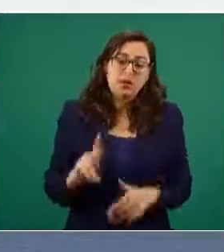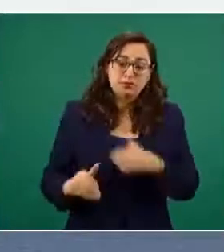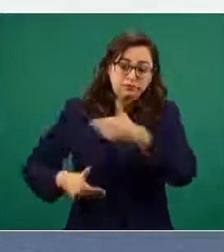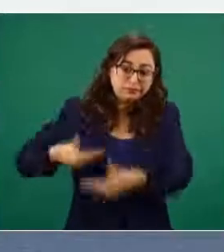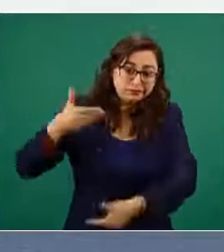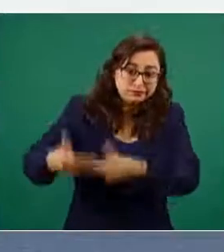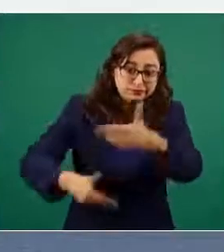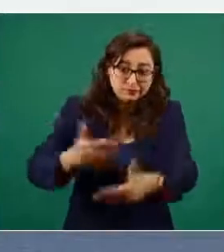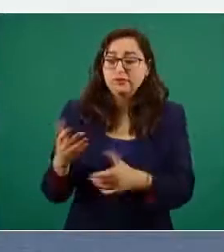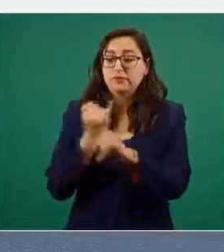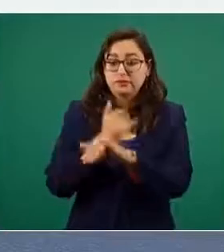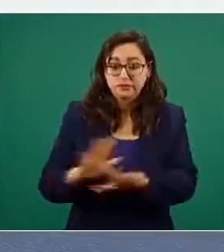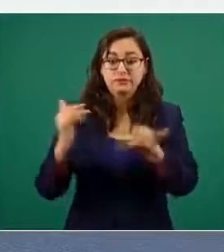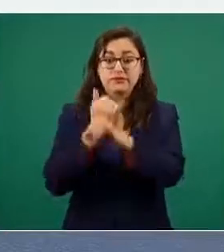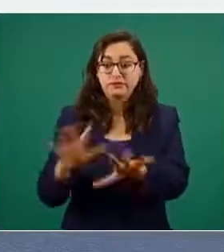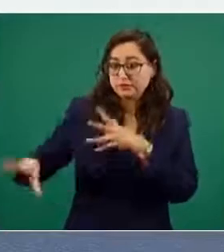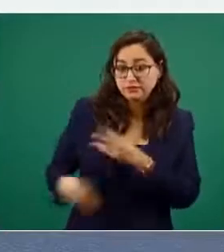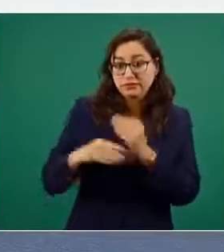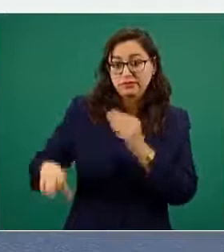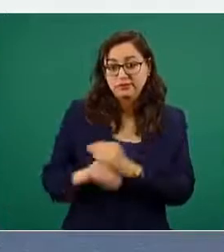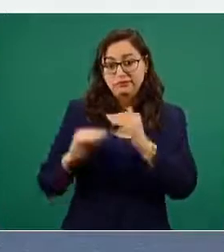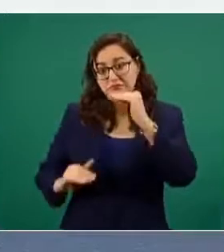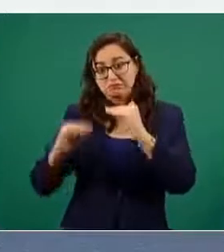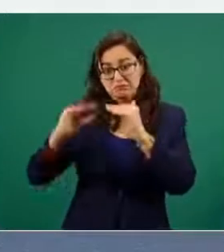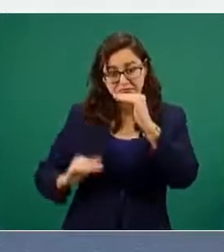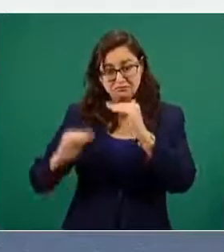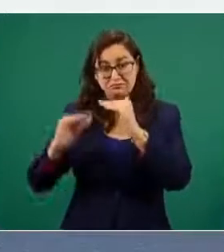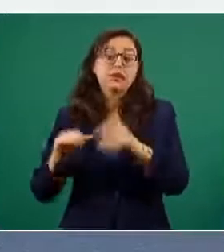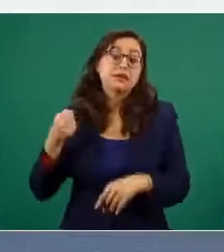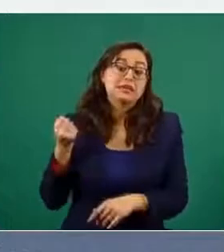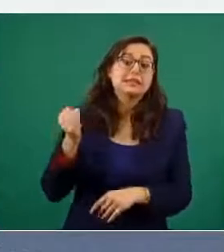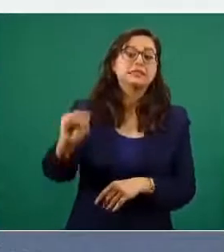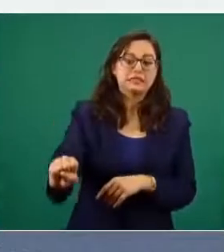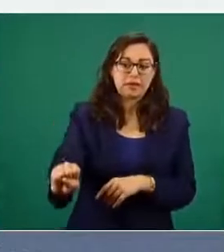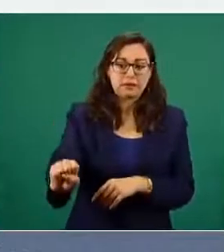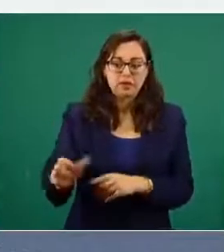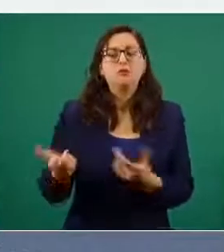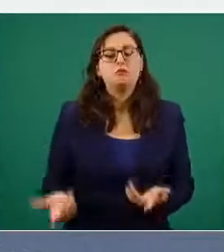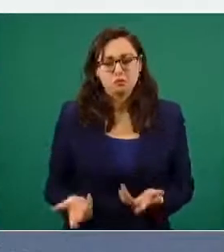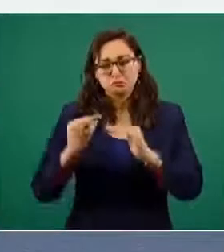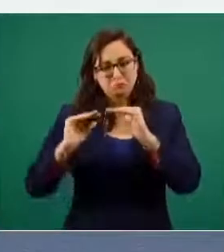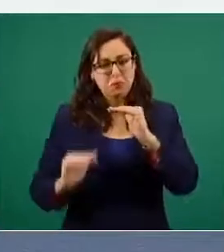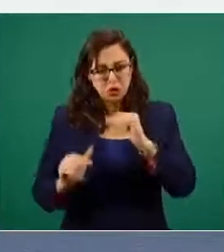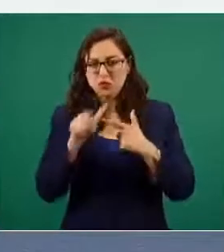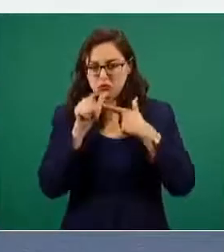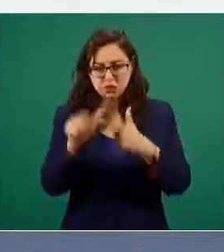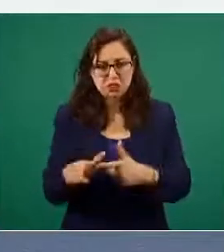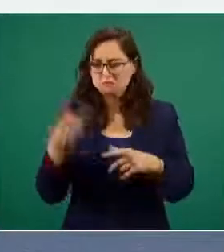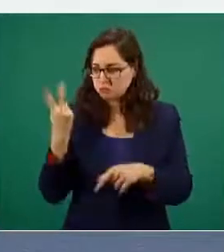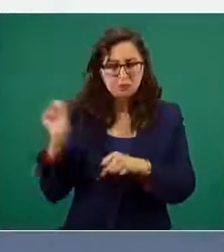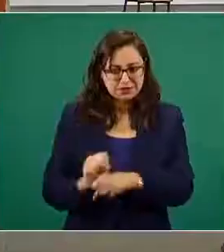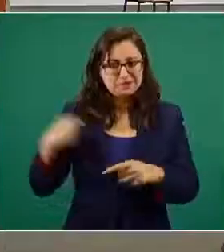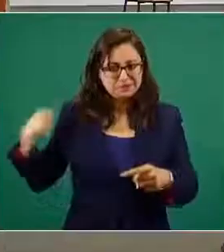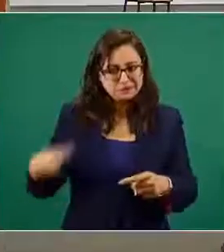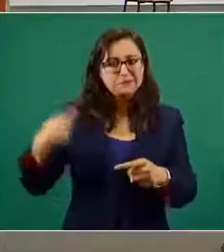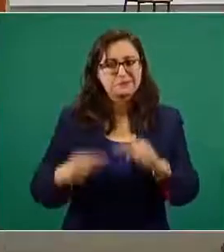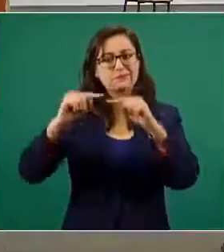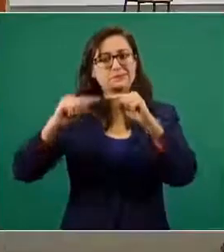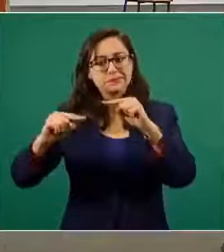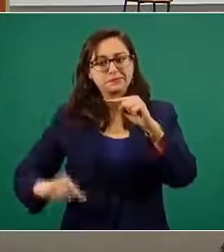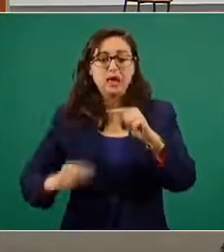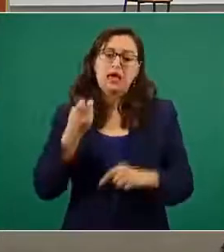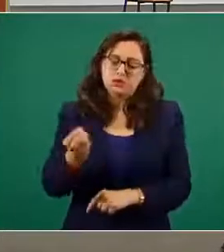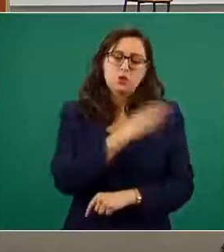es posible que la magnitud de este descenso sea más modesta, pero seguramente al sábado próximo terminaremos con una tendencia de descenso ya por 2 semanas consecutivas, lo cual es